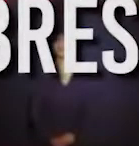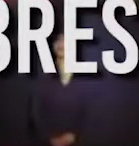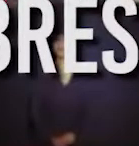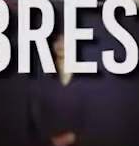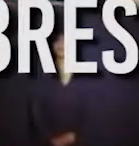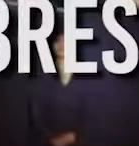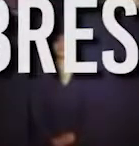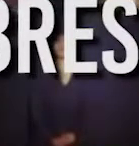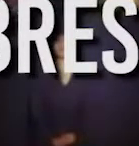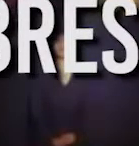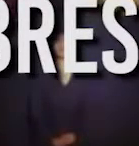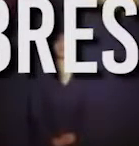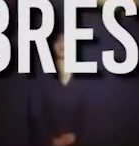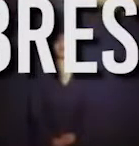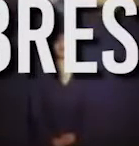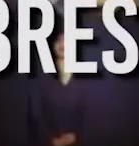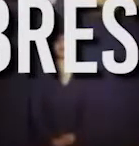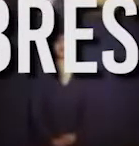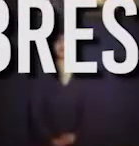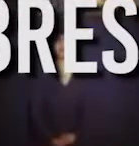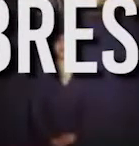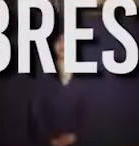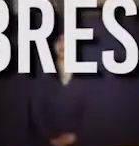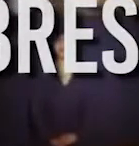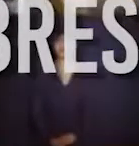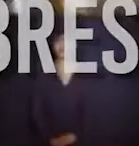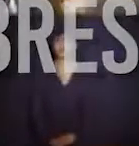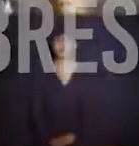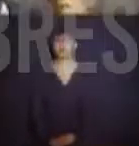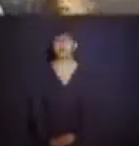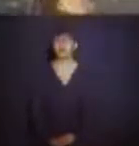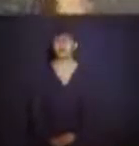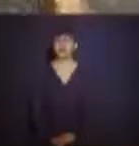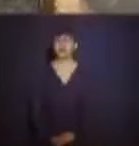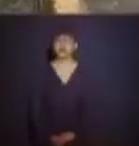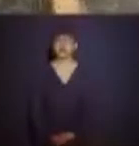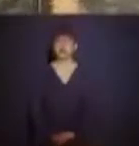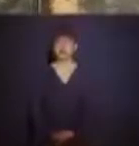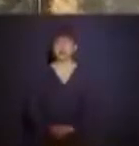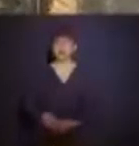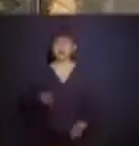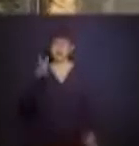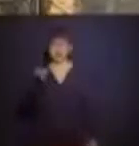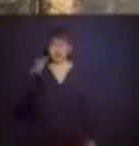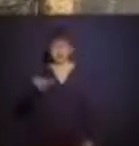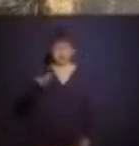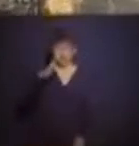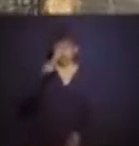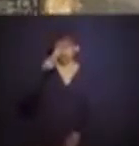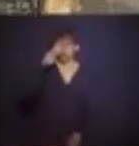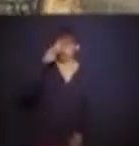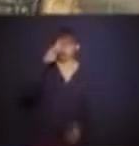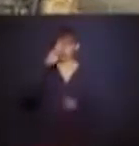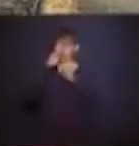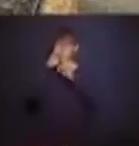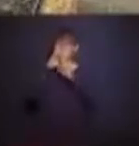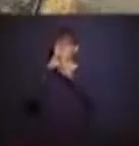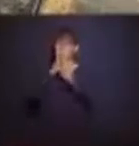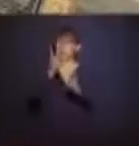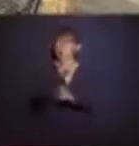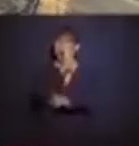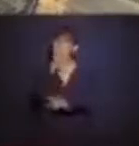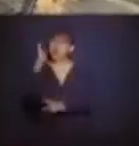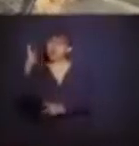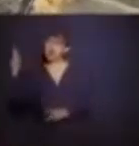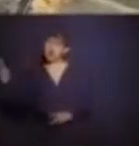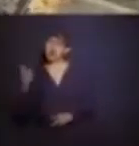peñanieto respaldó la decisión de luchar contra la corrupción y sancionar a quienes violaron la ley ya que dijo que los casos que indignan a la sociedad